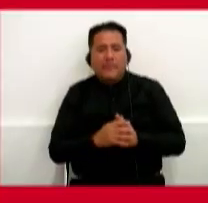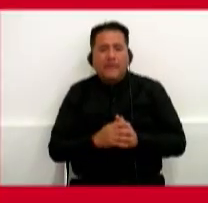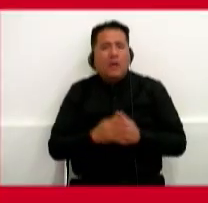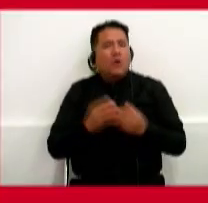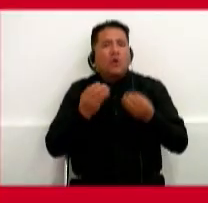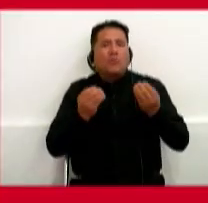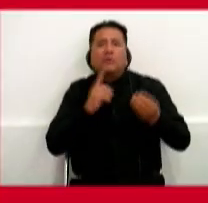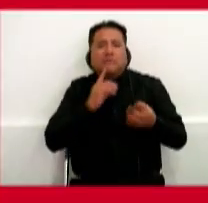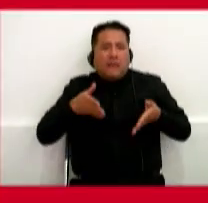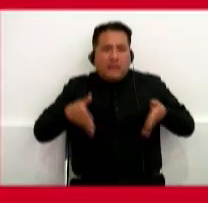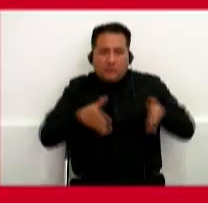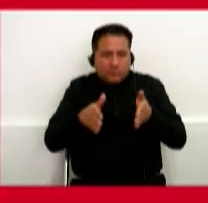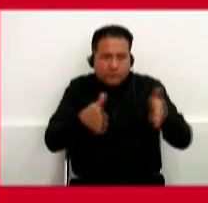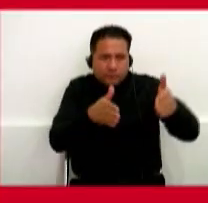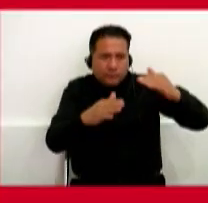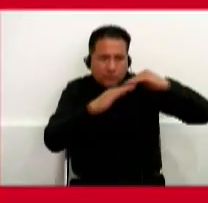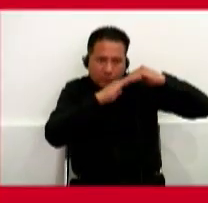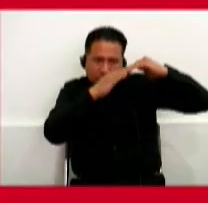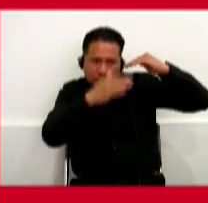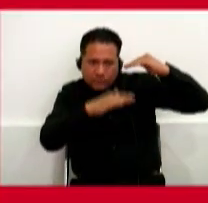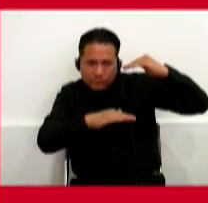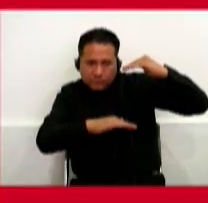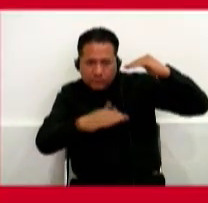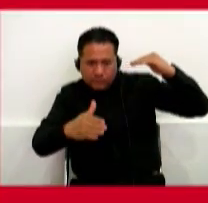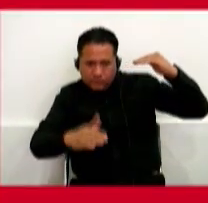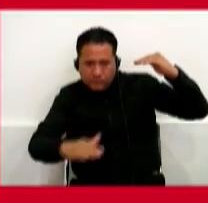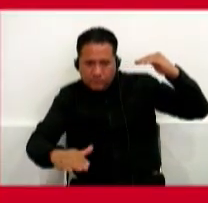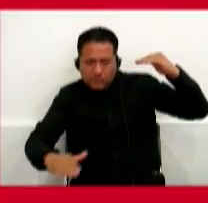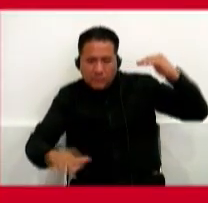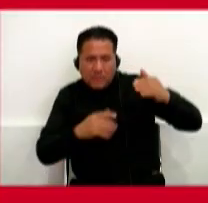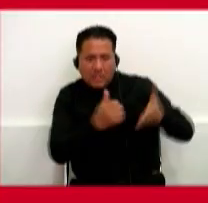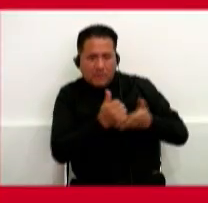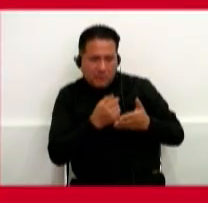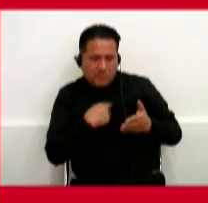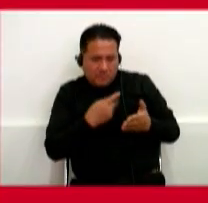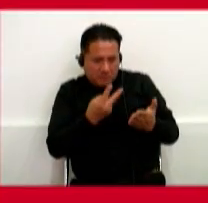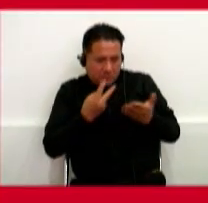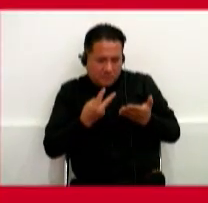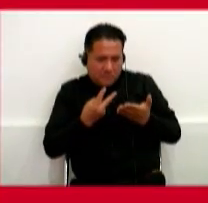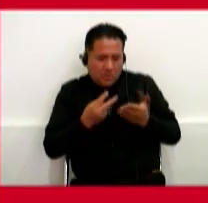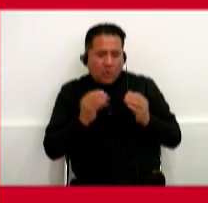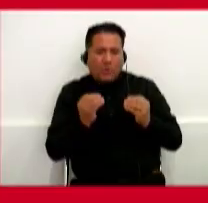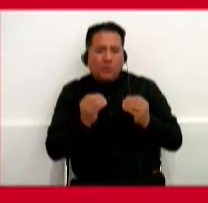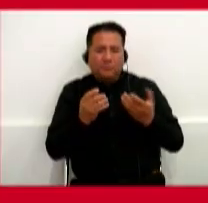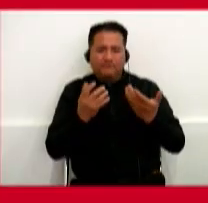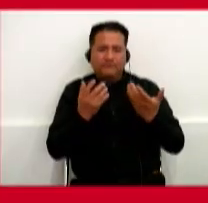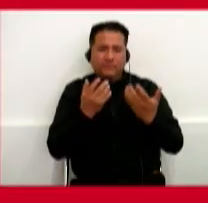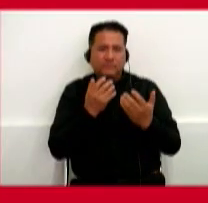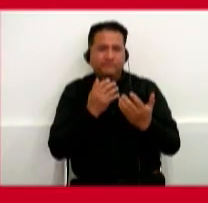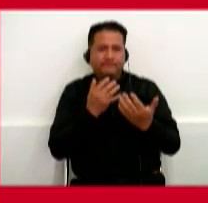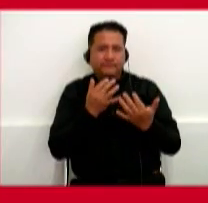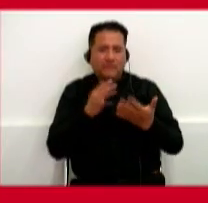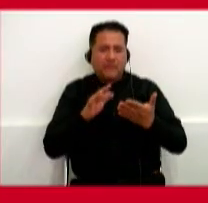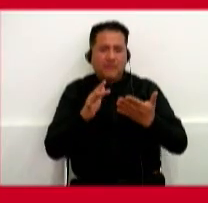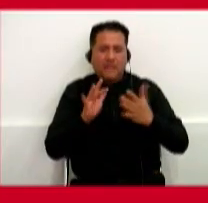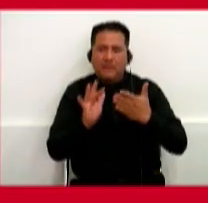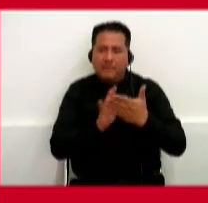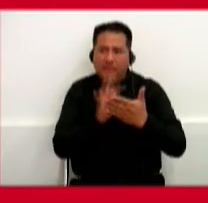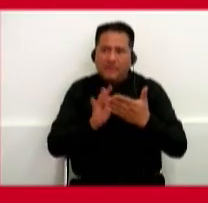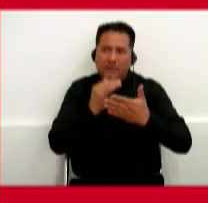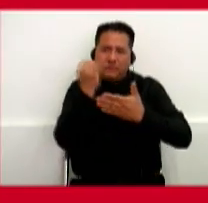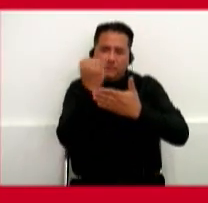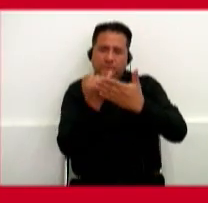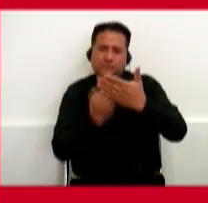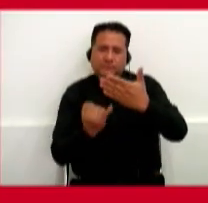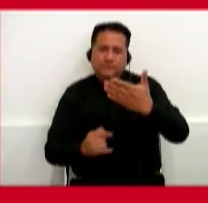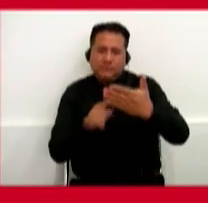en lo que es las condiciones de diseño, nos puede indicar también a través de mapa de calor, podemos distinguir nosotros 3 capas. Uno,